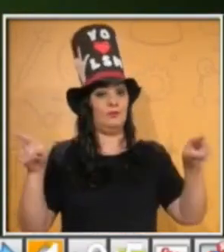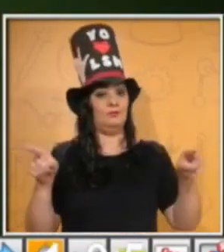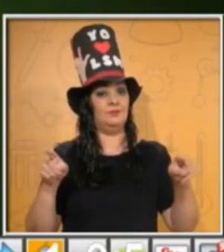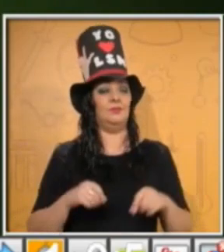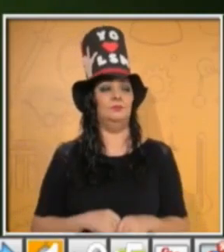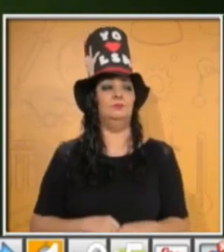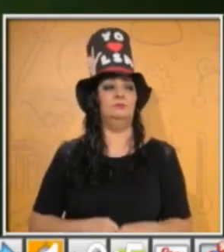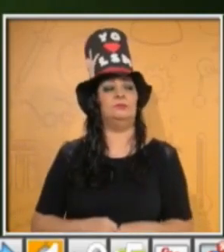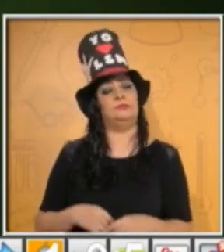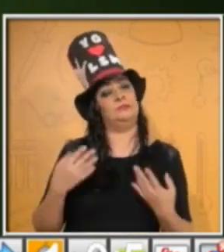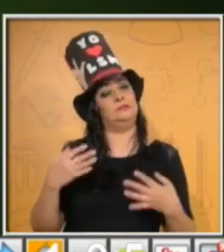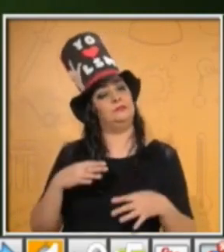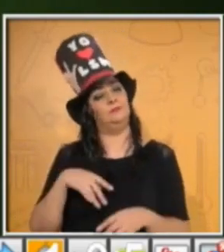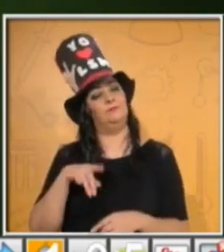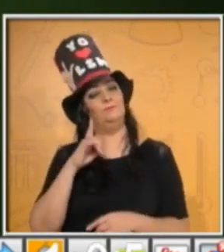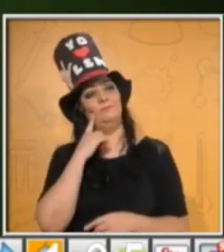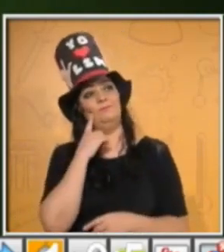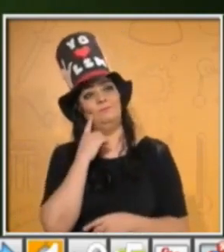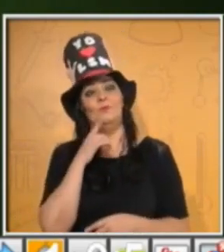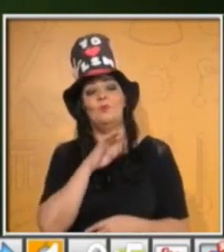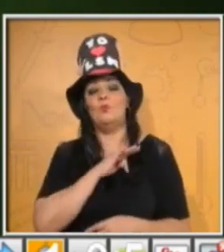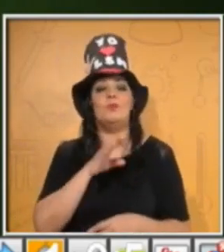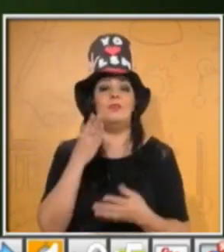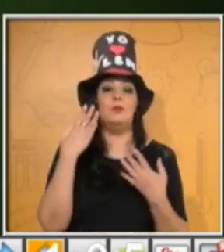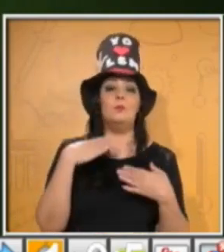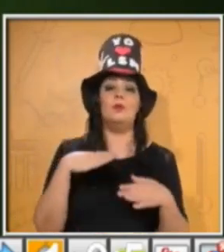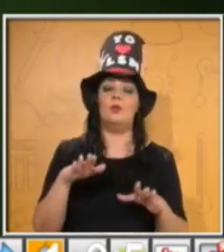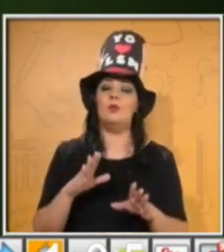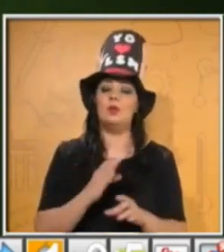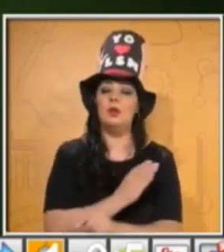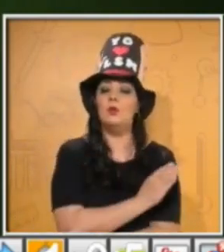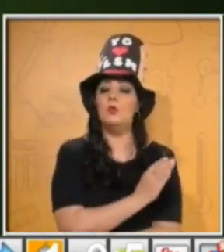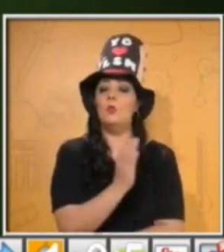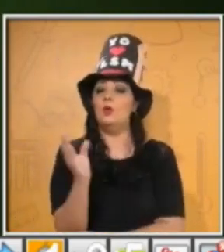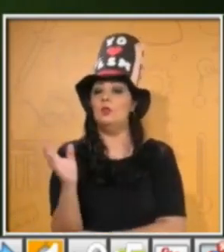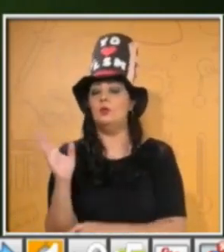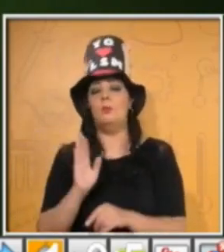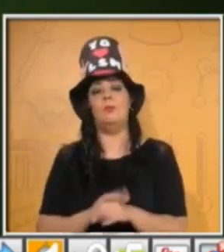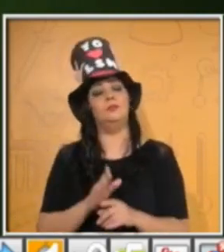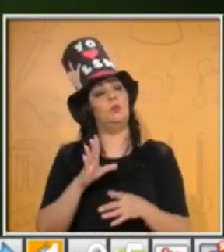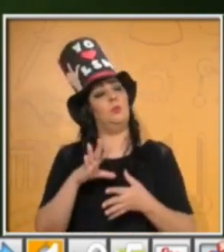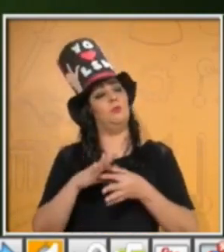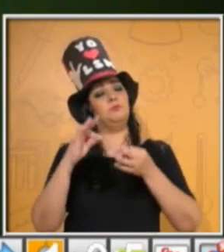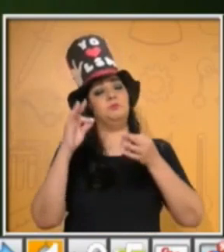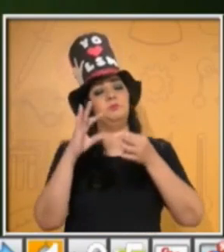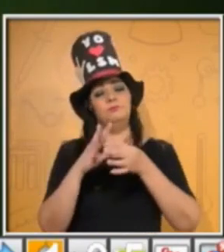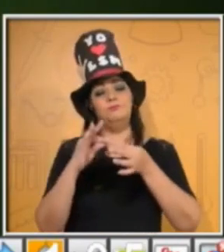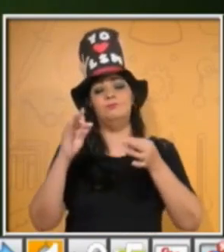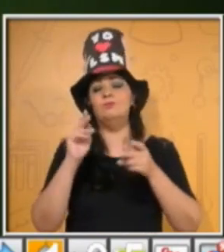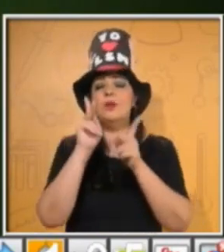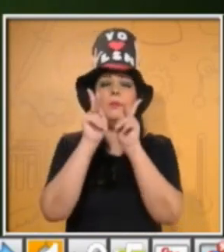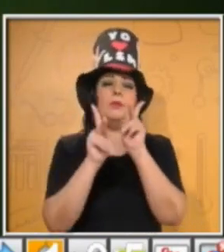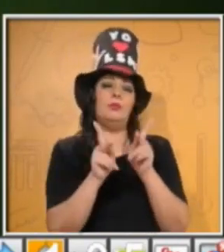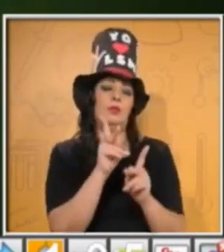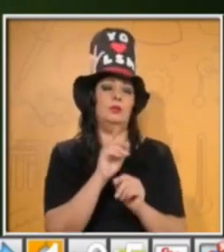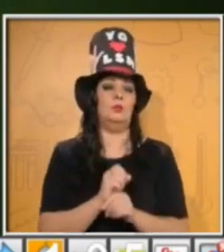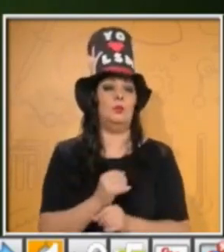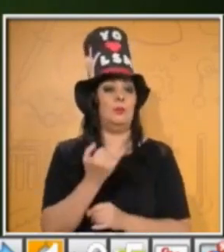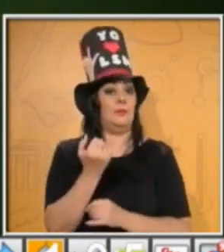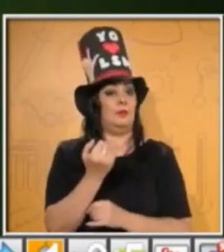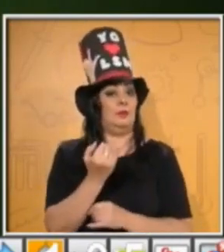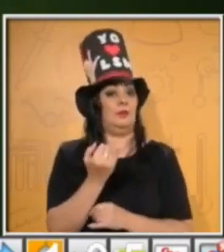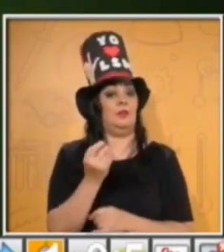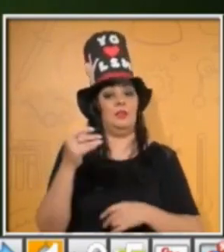Tal vez podría ser aquí, maestra Nayeli, que un cuento es más narradito, más contado y una obra de teatro la estás